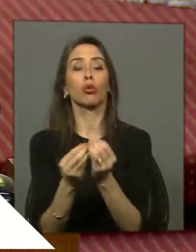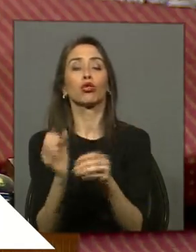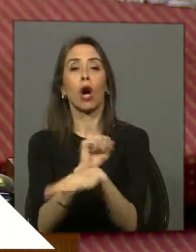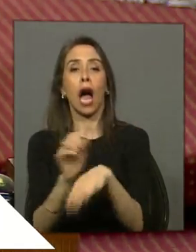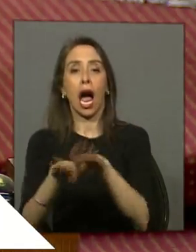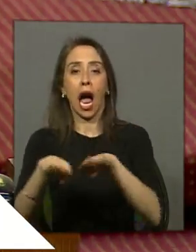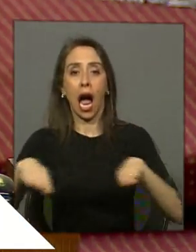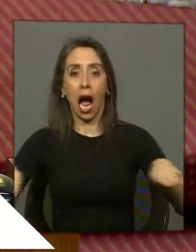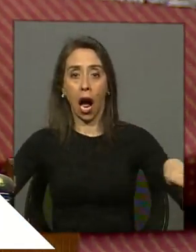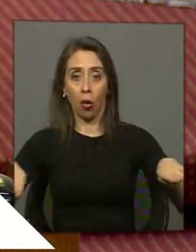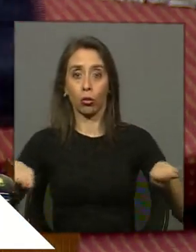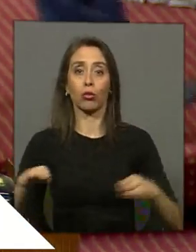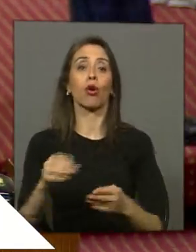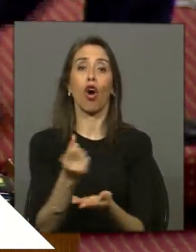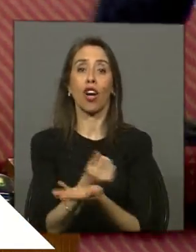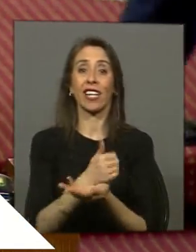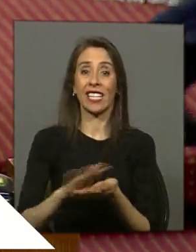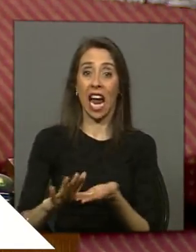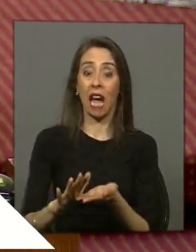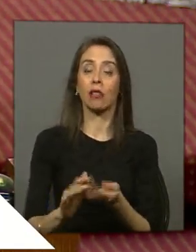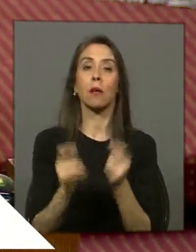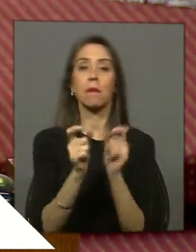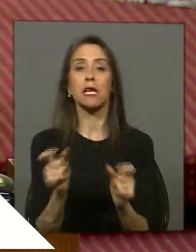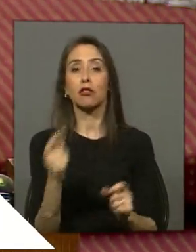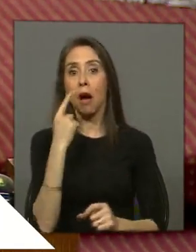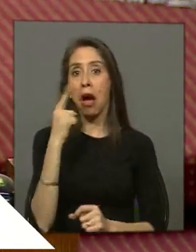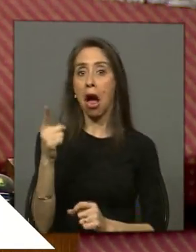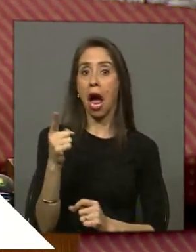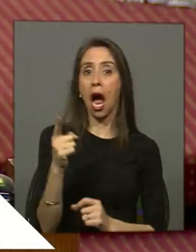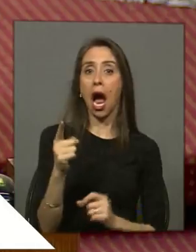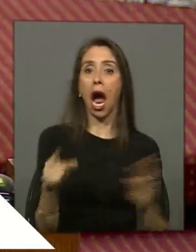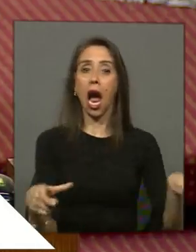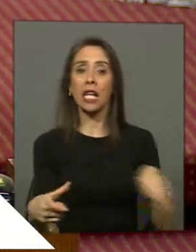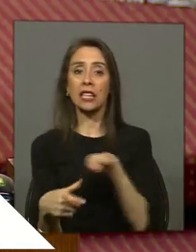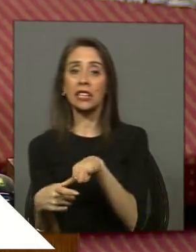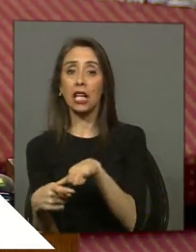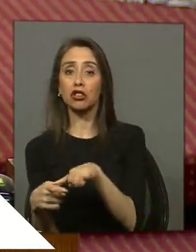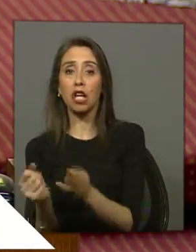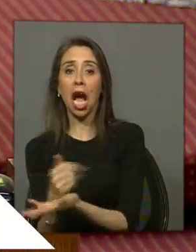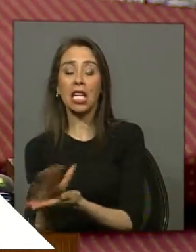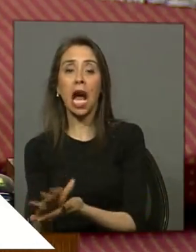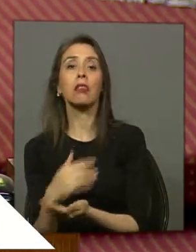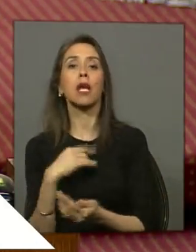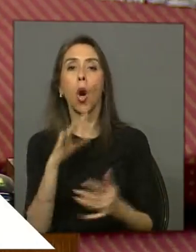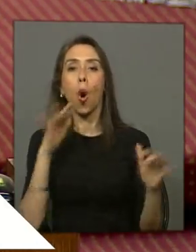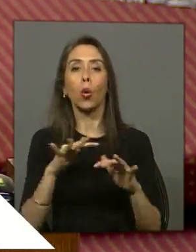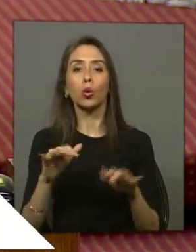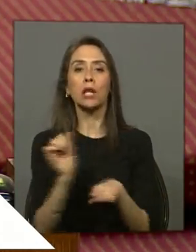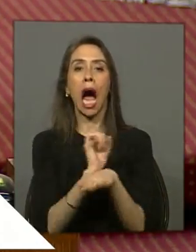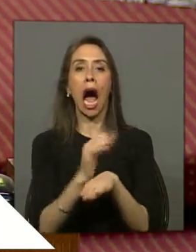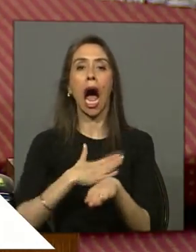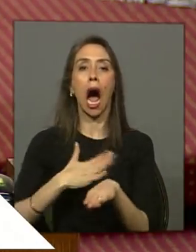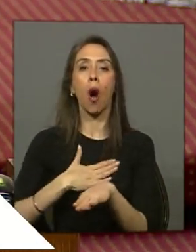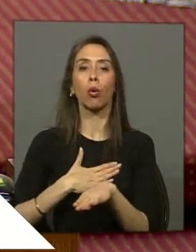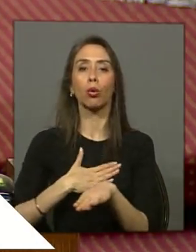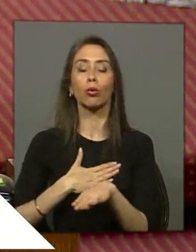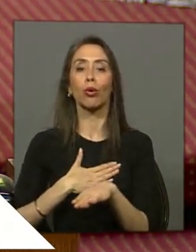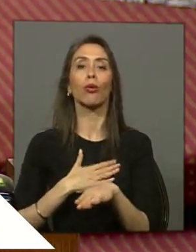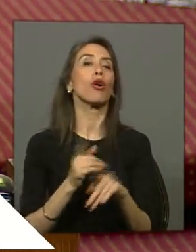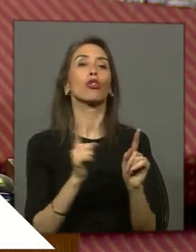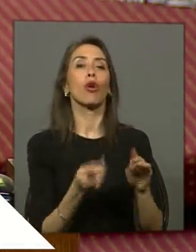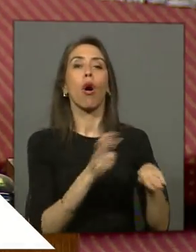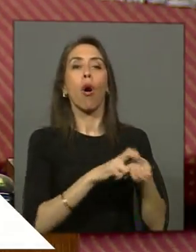el uso del transporte privado. Efectivamente, con la aprobación de este proyecto hemos logrado amparar los derechos de los